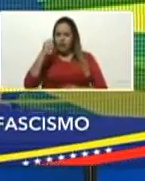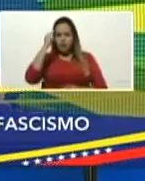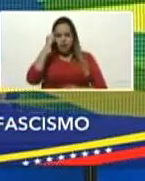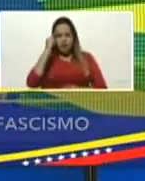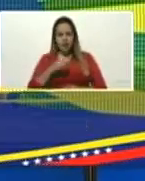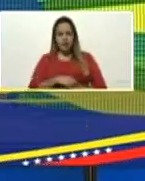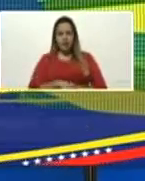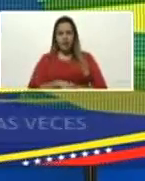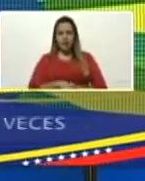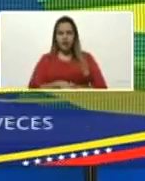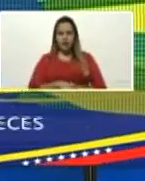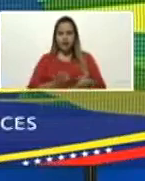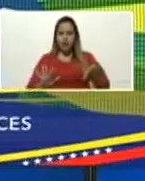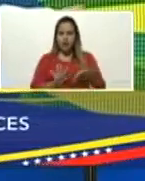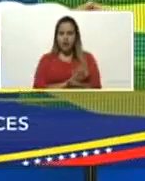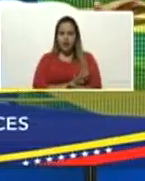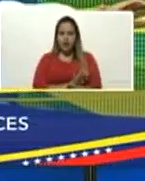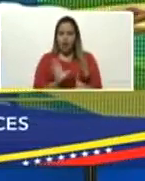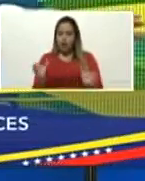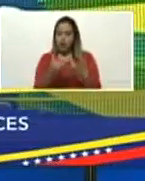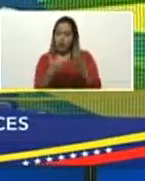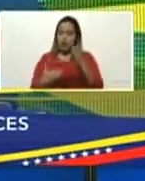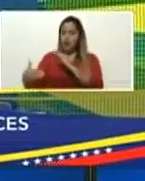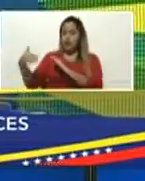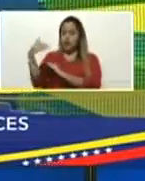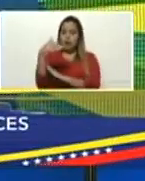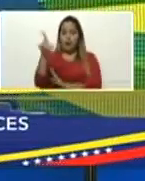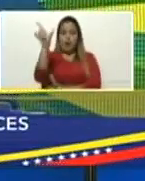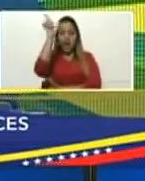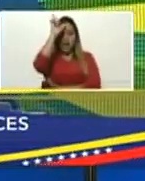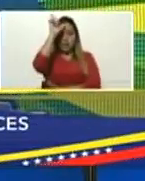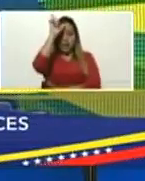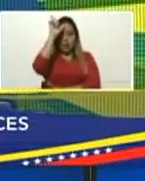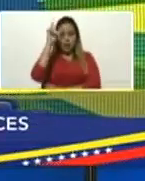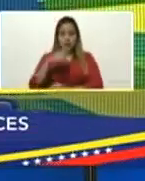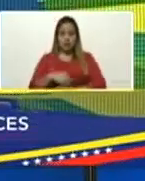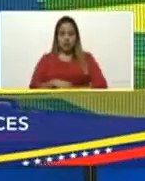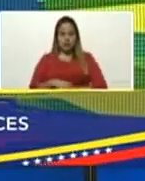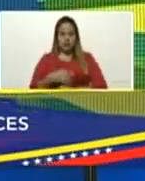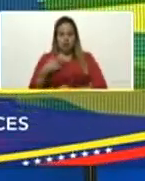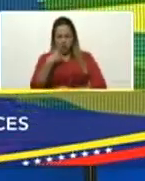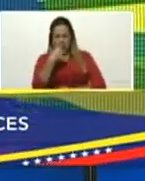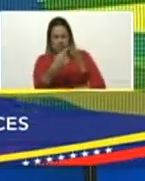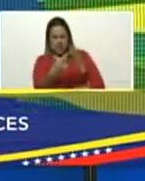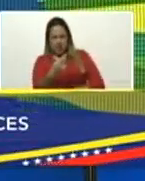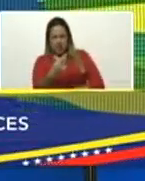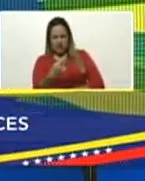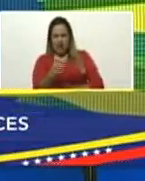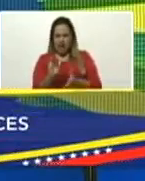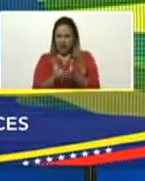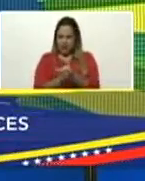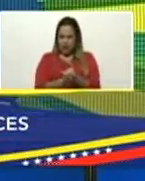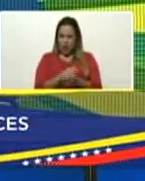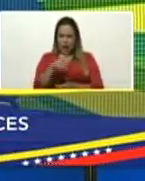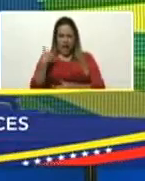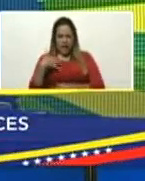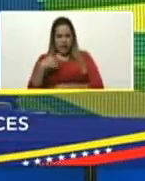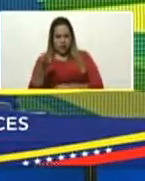sobre la raza superior alemana. Y yo le decía a unos amigos argentinos